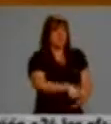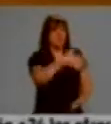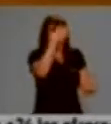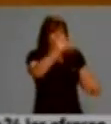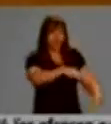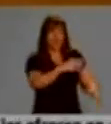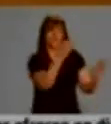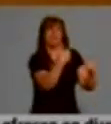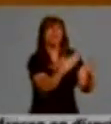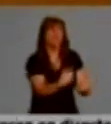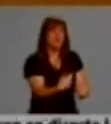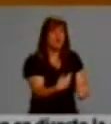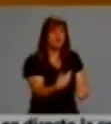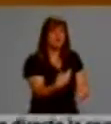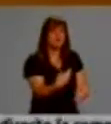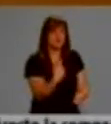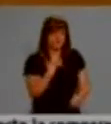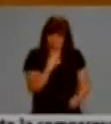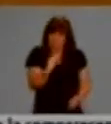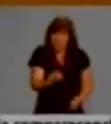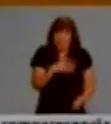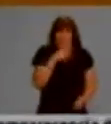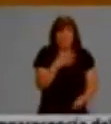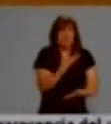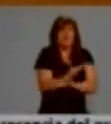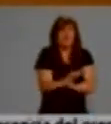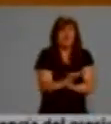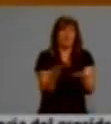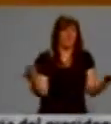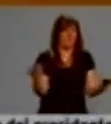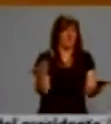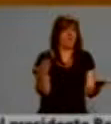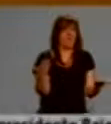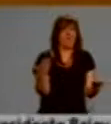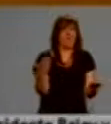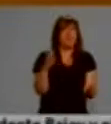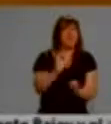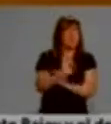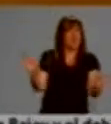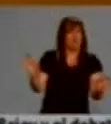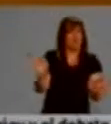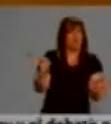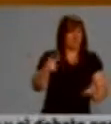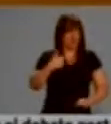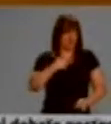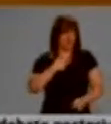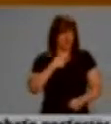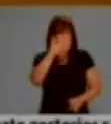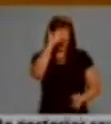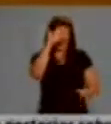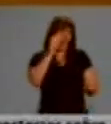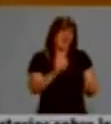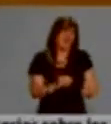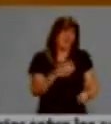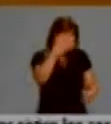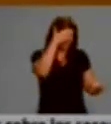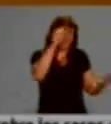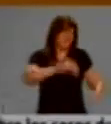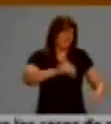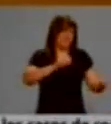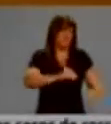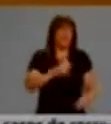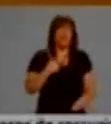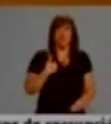inocente? Lo digo porque confío en que nadie pretenda que yo caiga en el absurdo de responder a